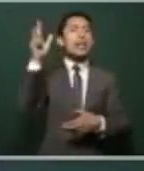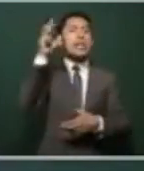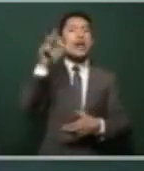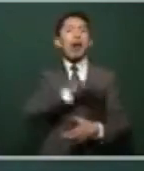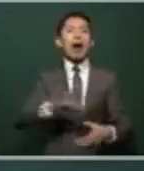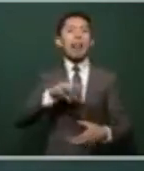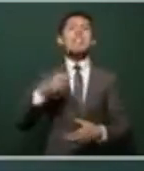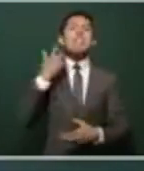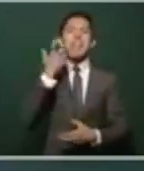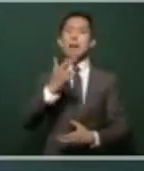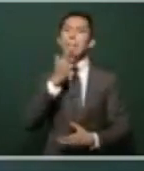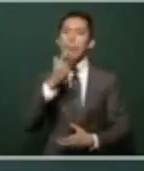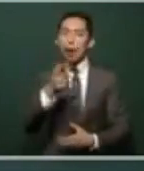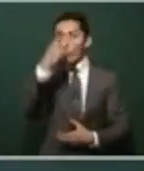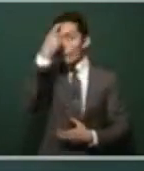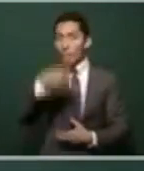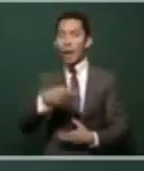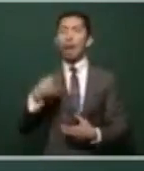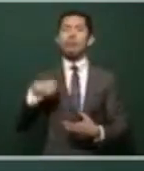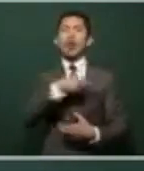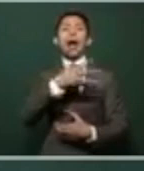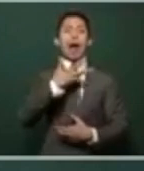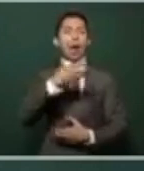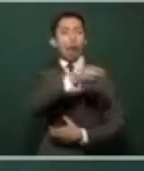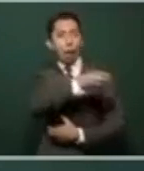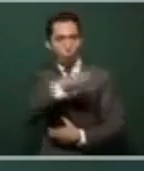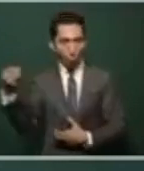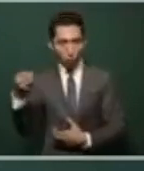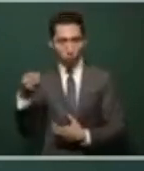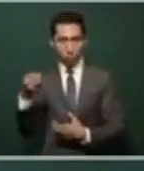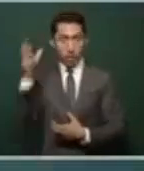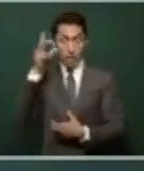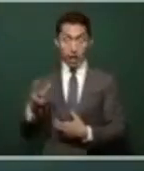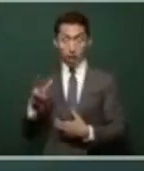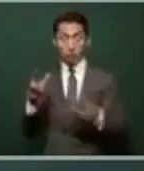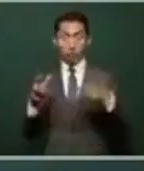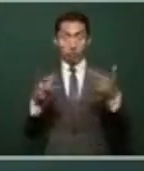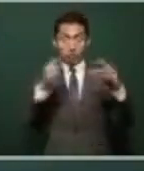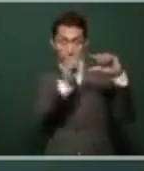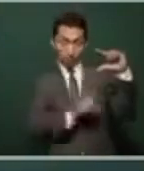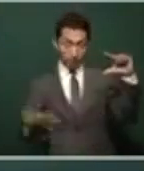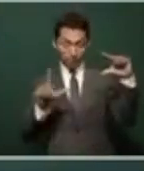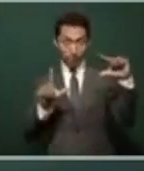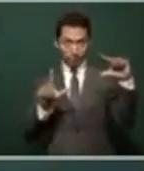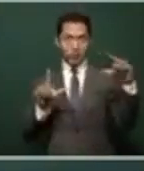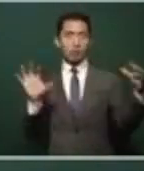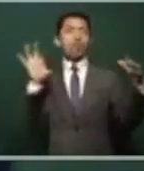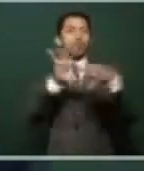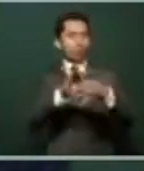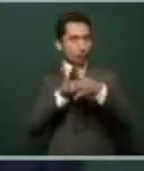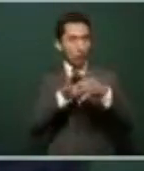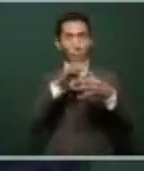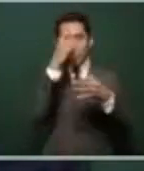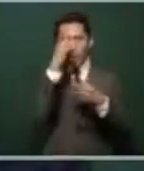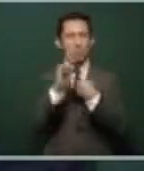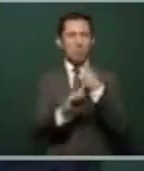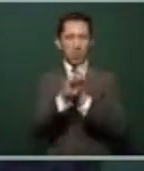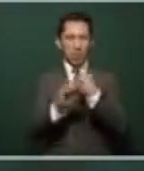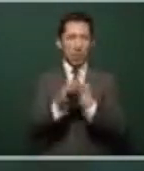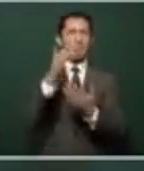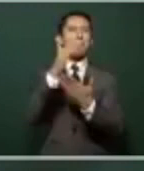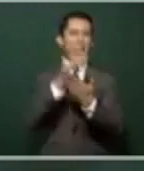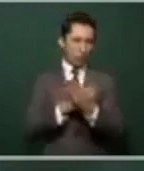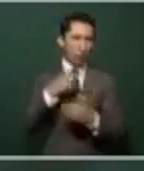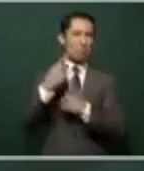en modelo de coordinación con el gobierno de la República para enfrentar los fenómenos que nos aquejan a todos